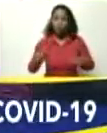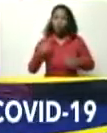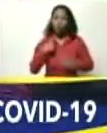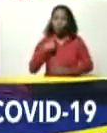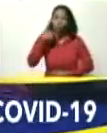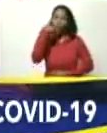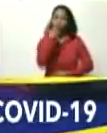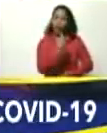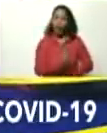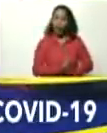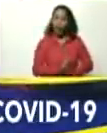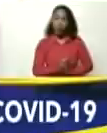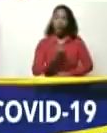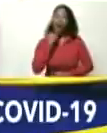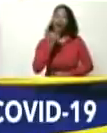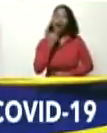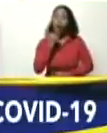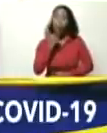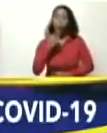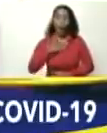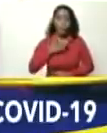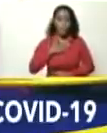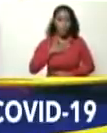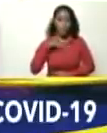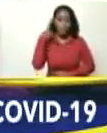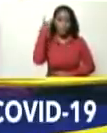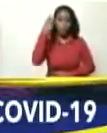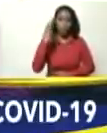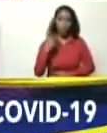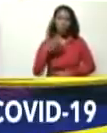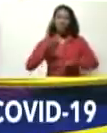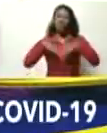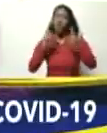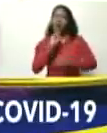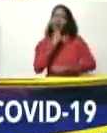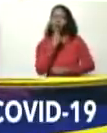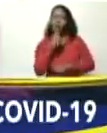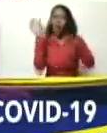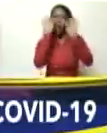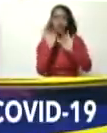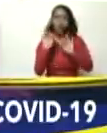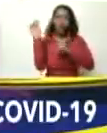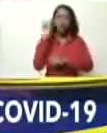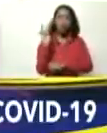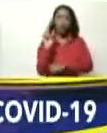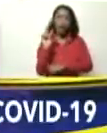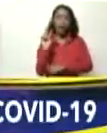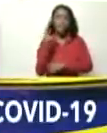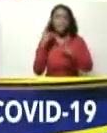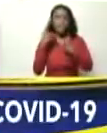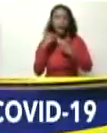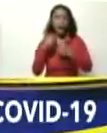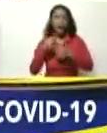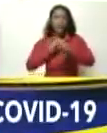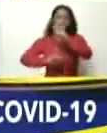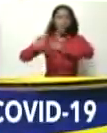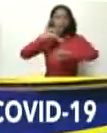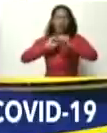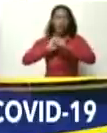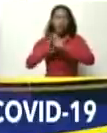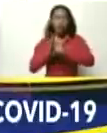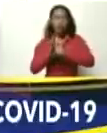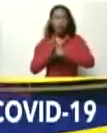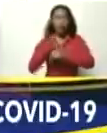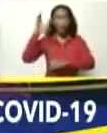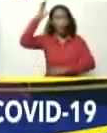diría, si alguien me preguntara cuál es la clave del método venezolano para combatir el coronavirus,